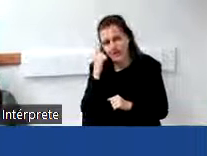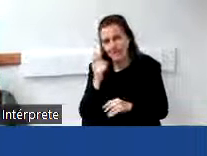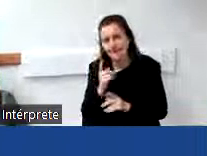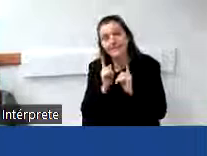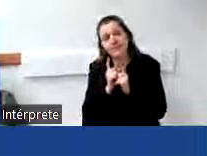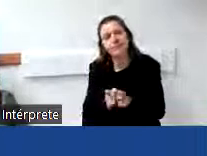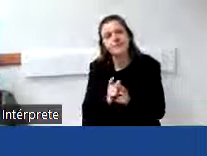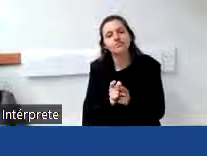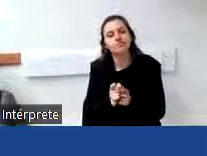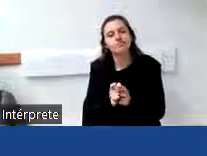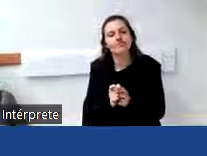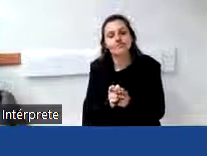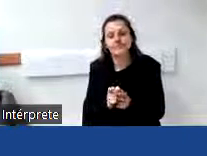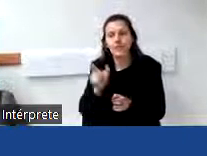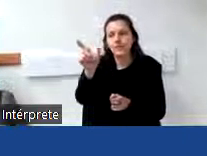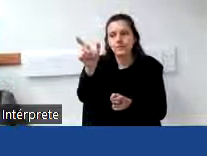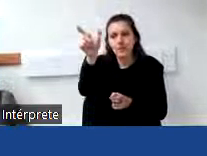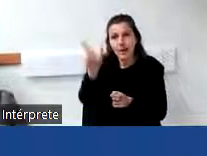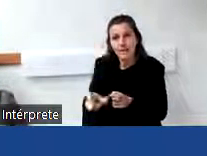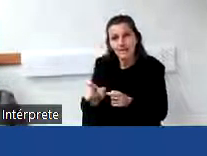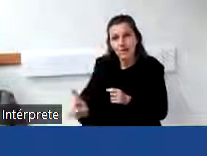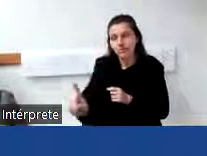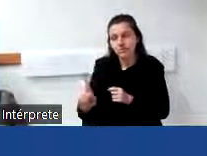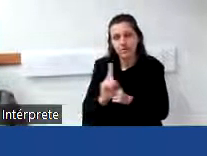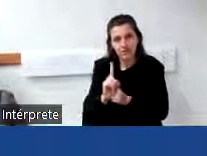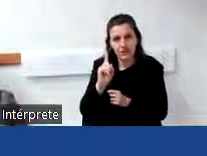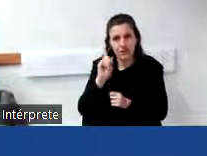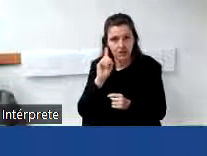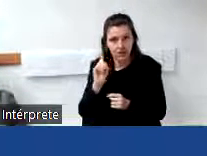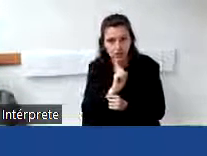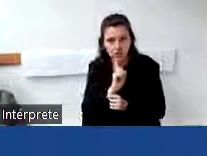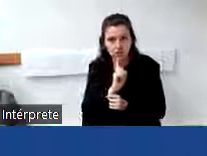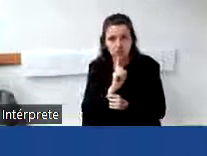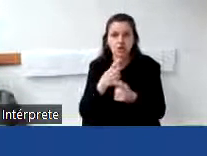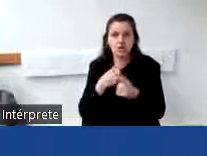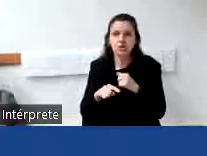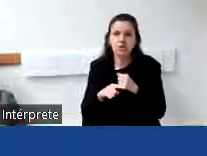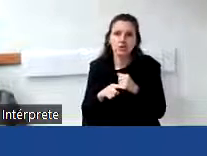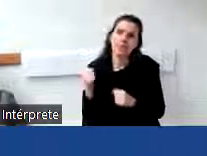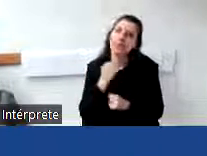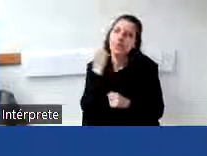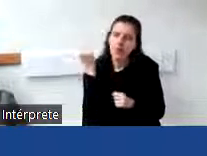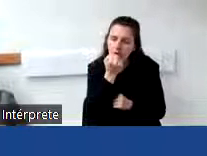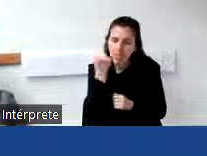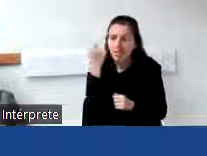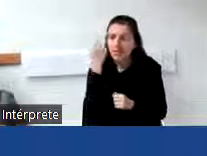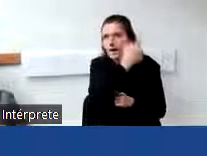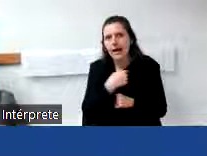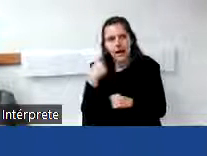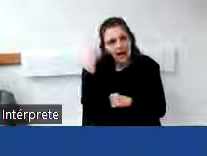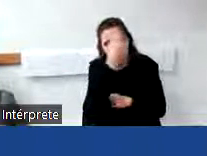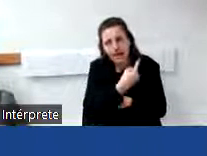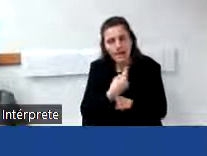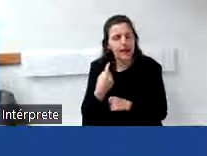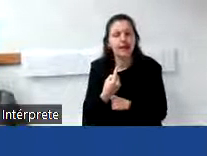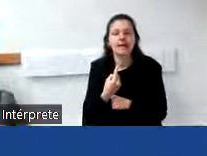discapacidad auditiva, por ejemplo, es importante tener el rostro visible. Ayer hablaban el hecho de que durante la